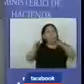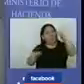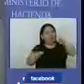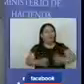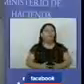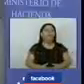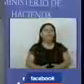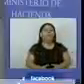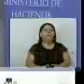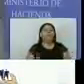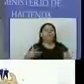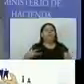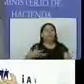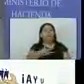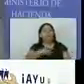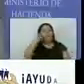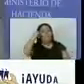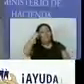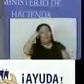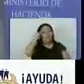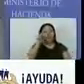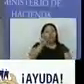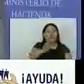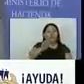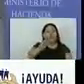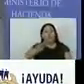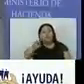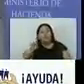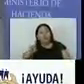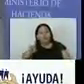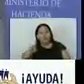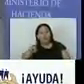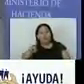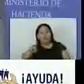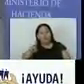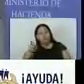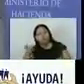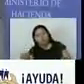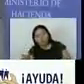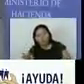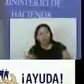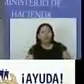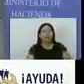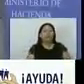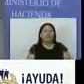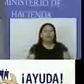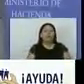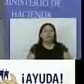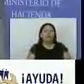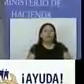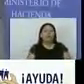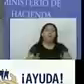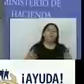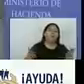Habíamos proyectado recibir 221 millones, es decir, para